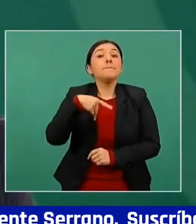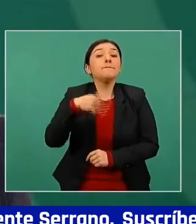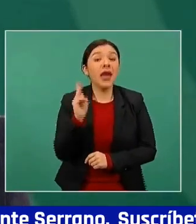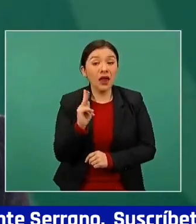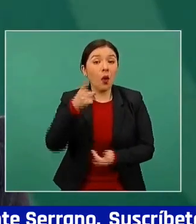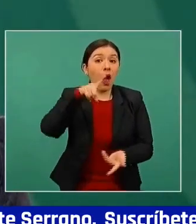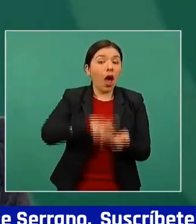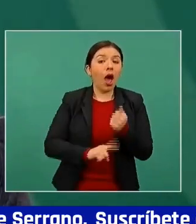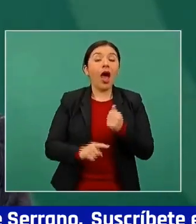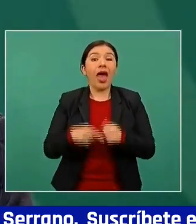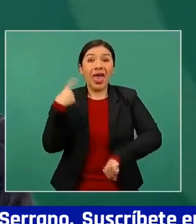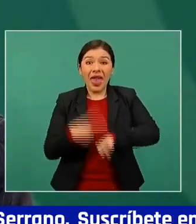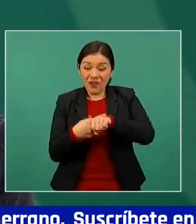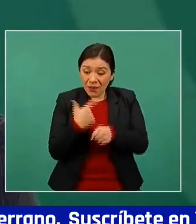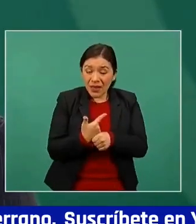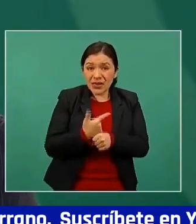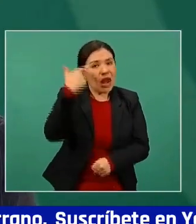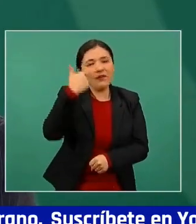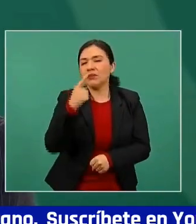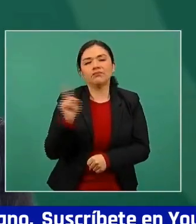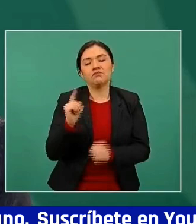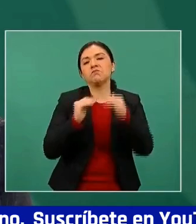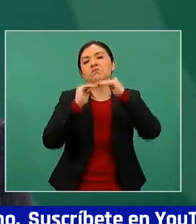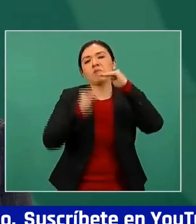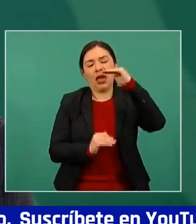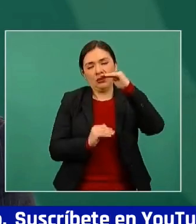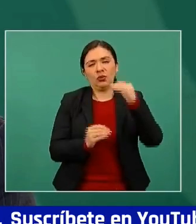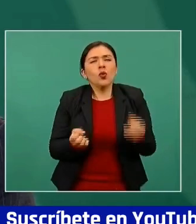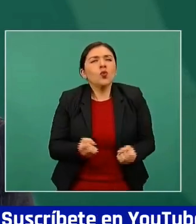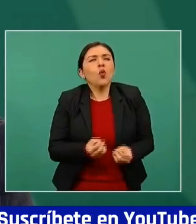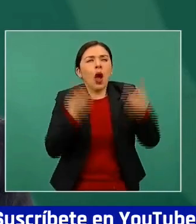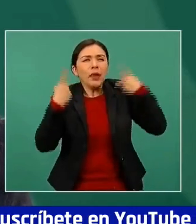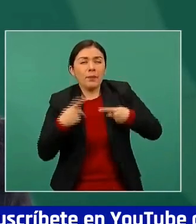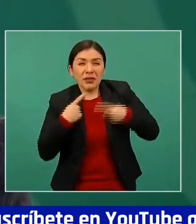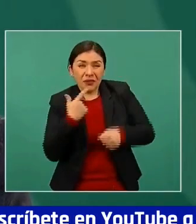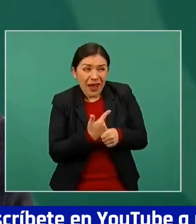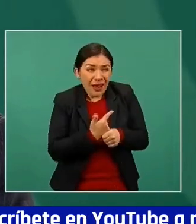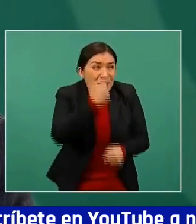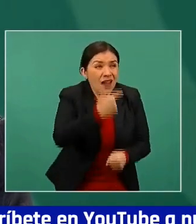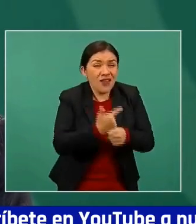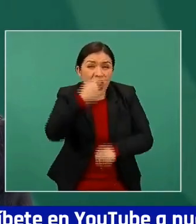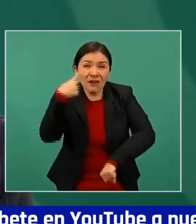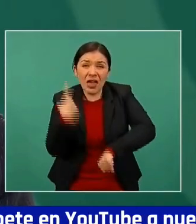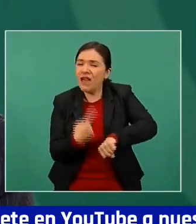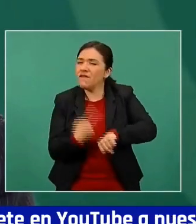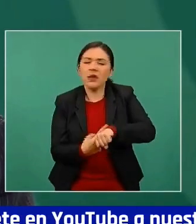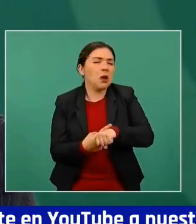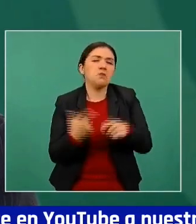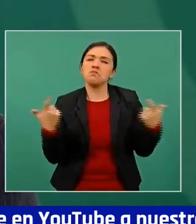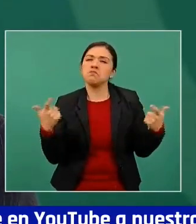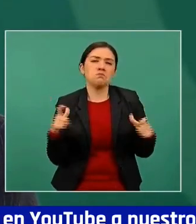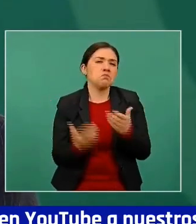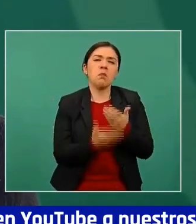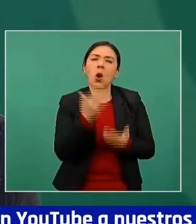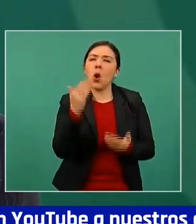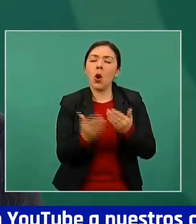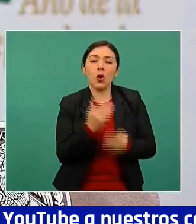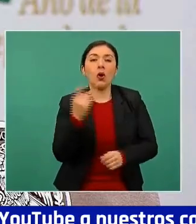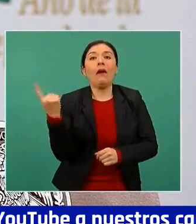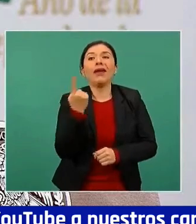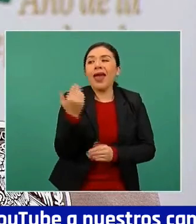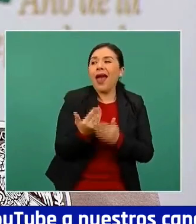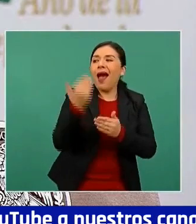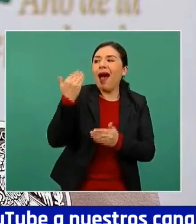produce menos enfermedad grave. La proporción de personas con enfermedad grave es sustancialmente menor que con las